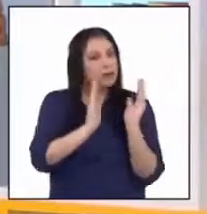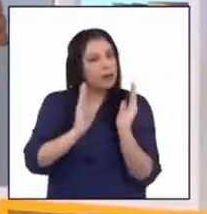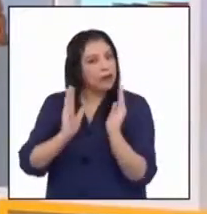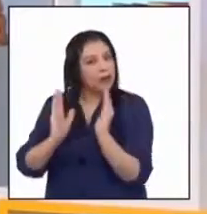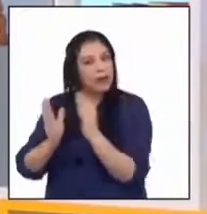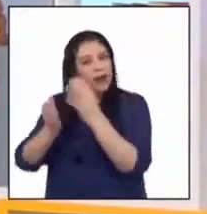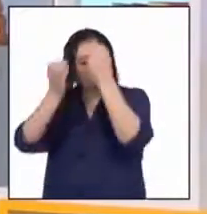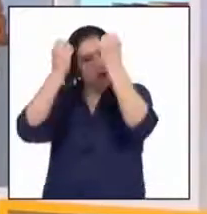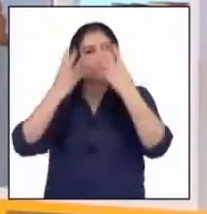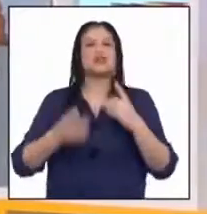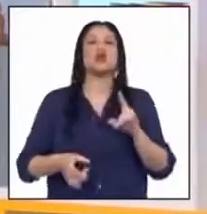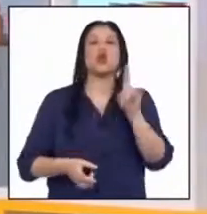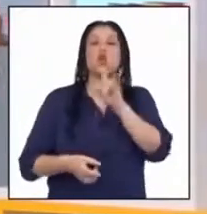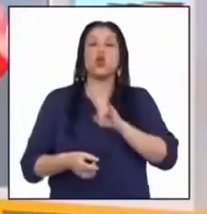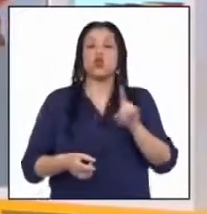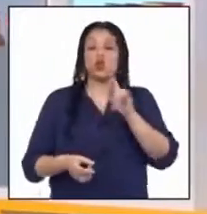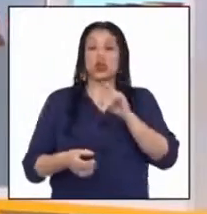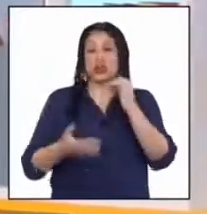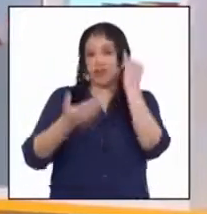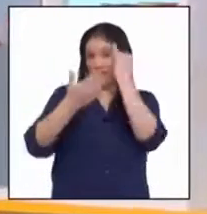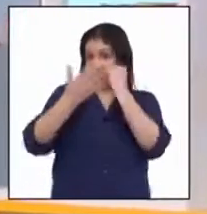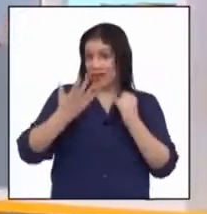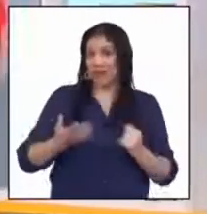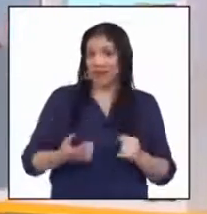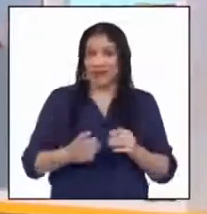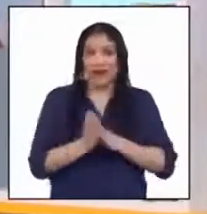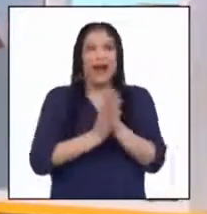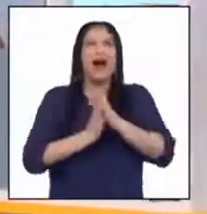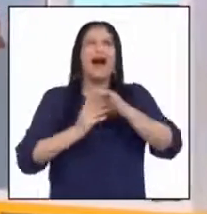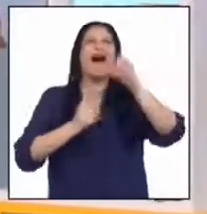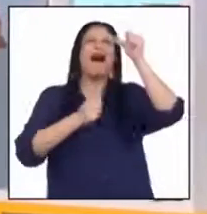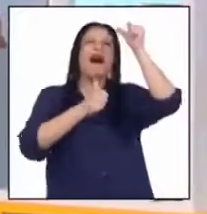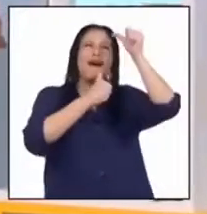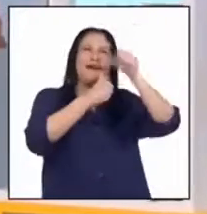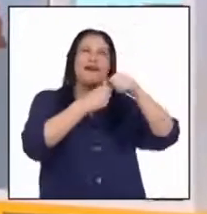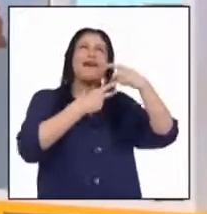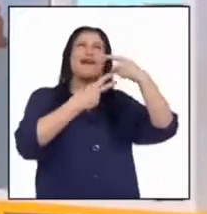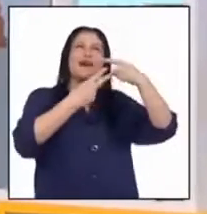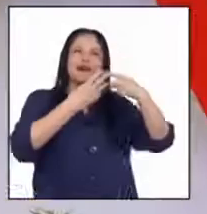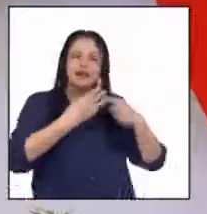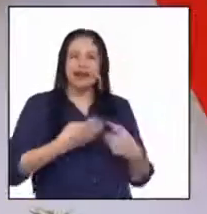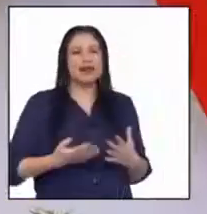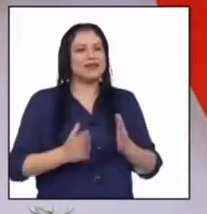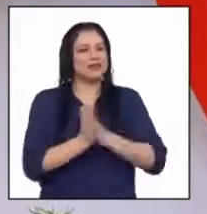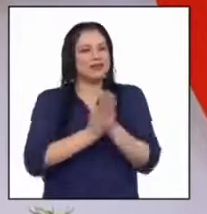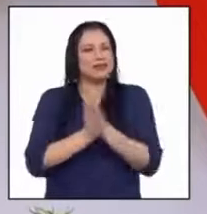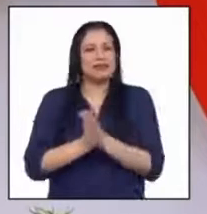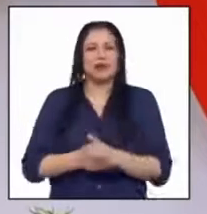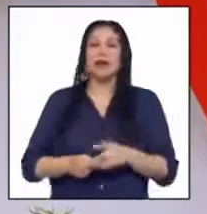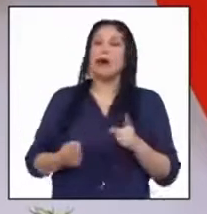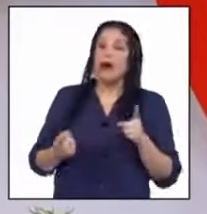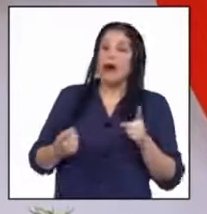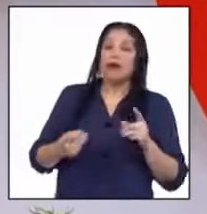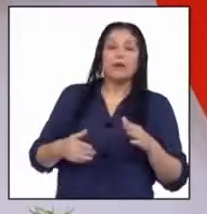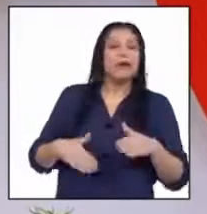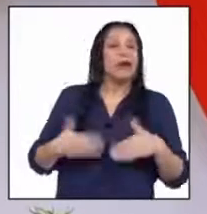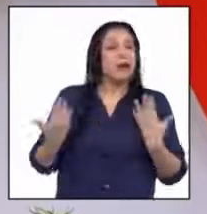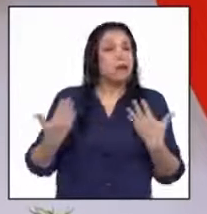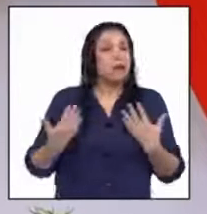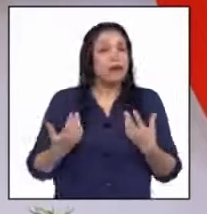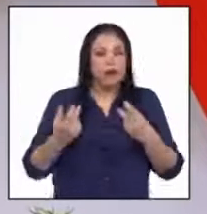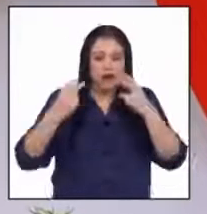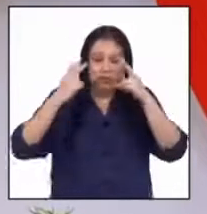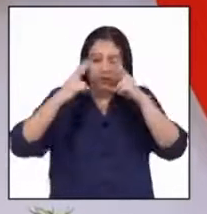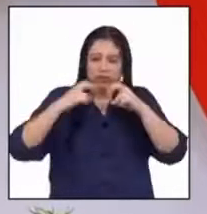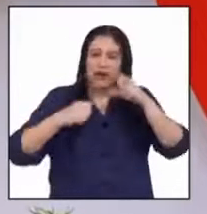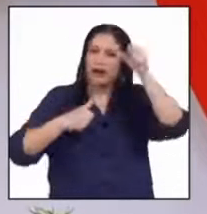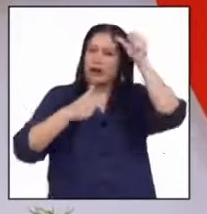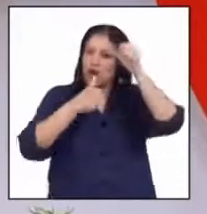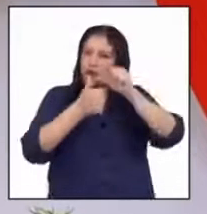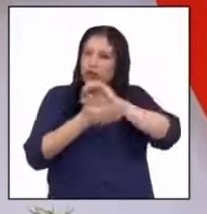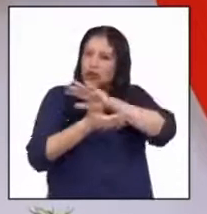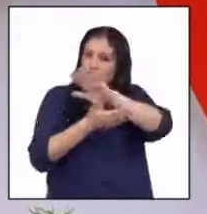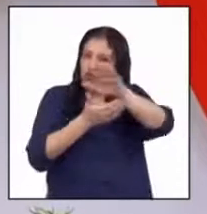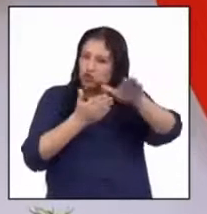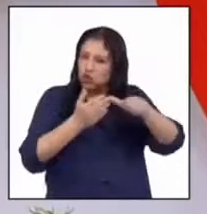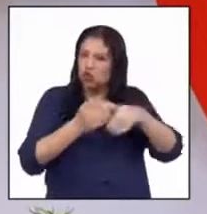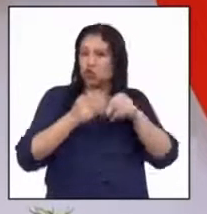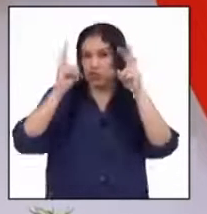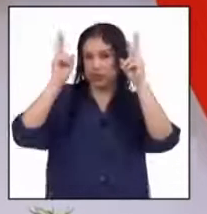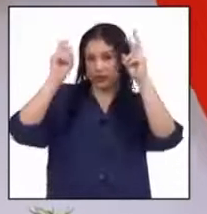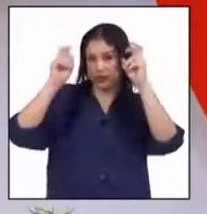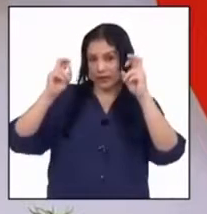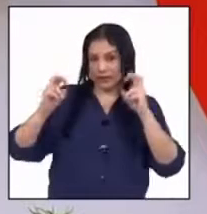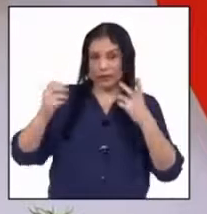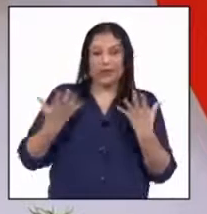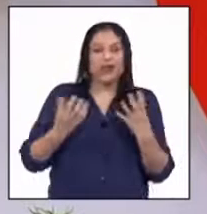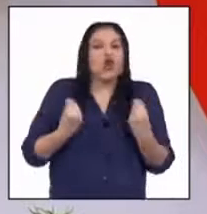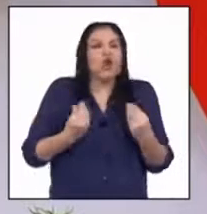información utilizando gráficos. ¡Ay, ya estoy recordando, Junior! Para hacer un repaso de todo lo relacionado a la recolección